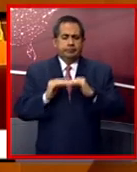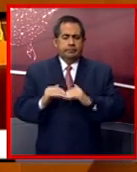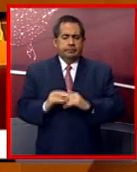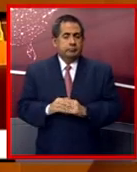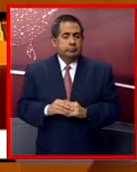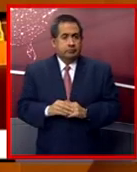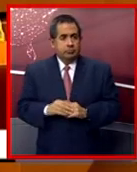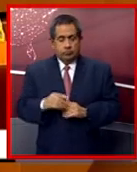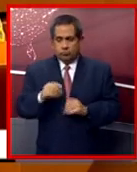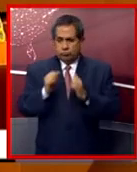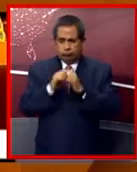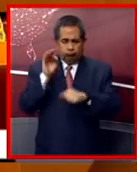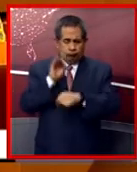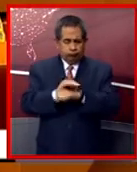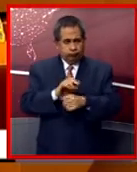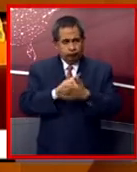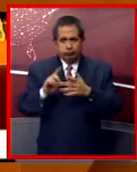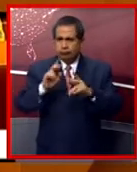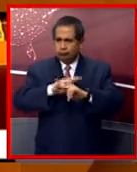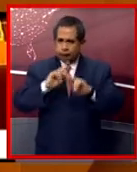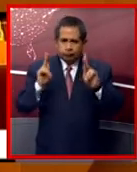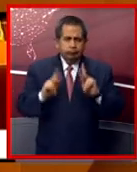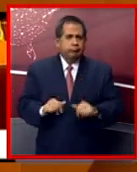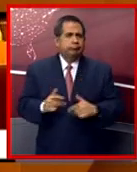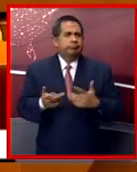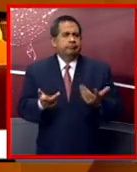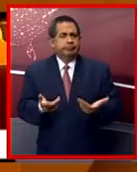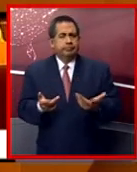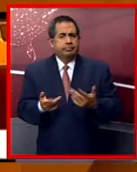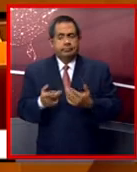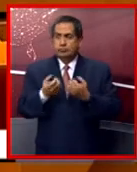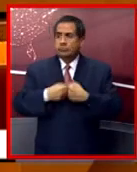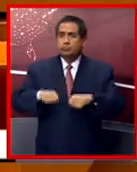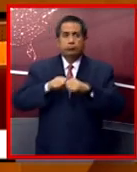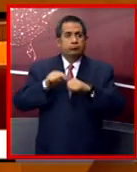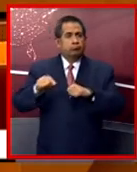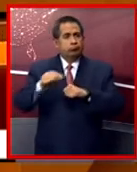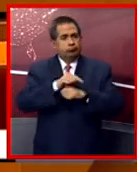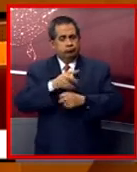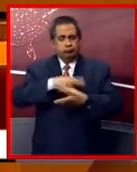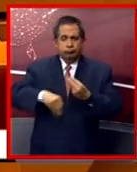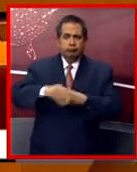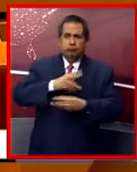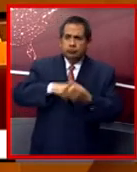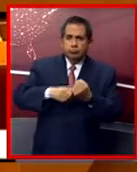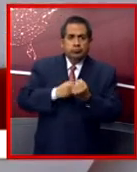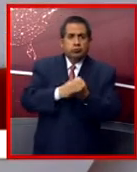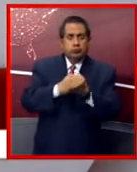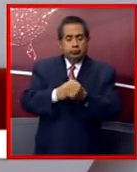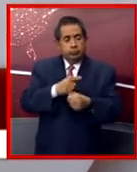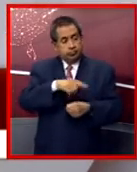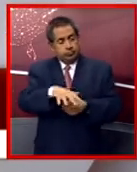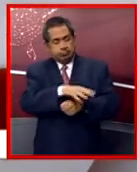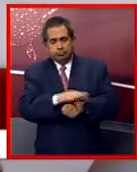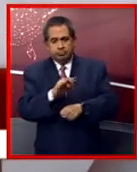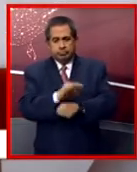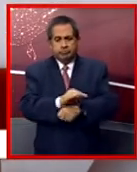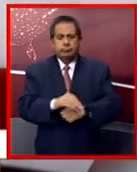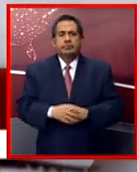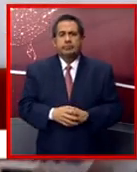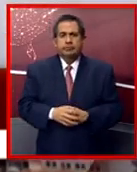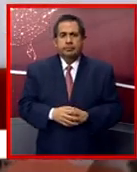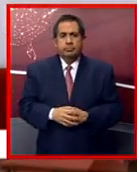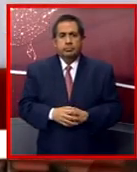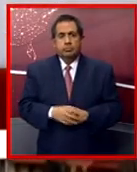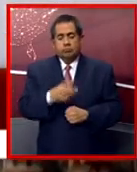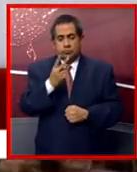un Estado de Derecho, paz mundial y sociedades sustentables que protejan al medio ambiente. Con una población de